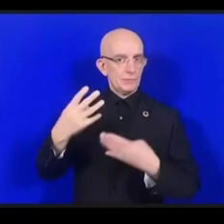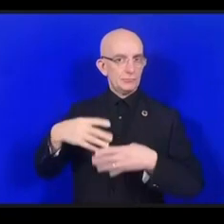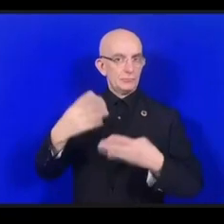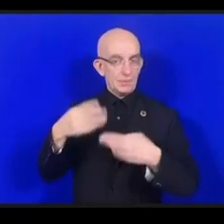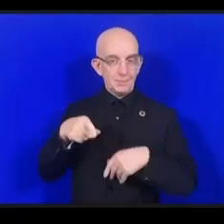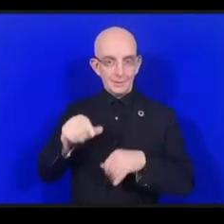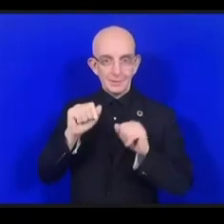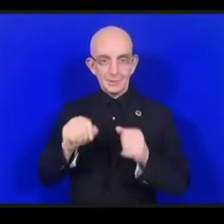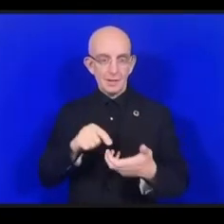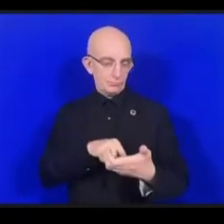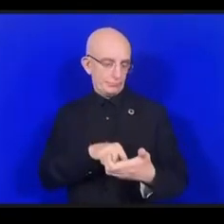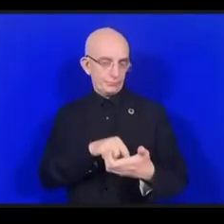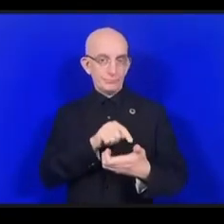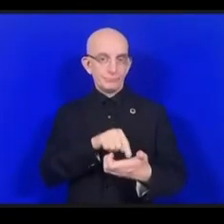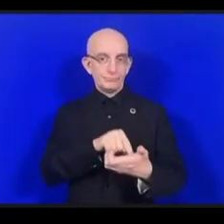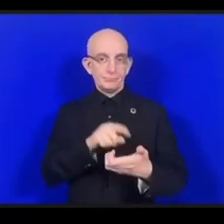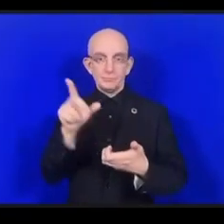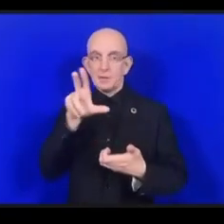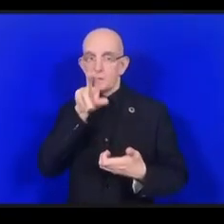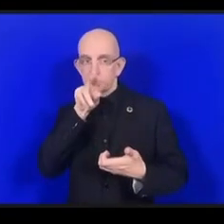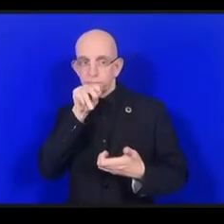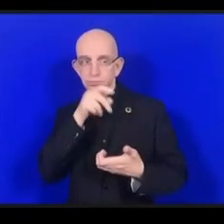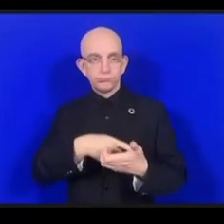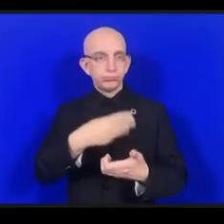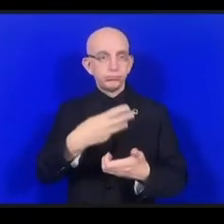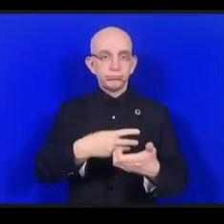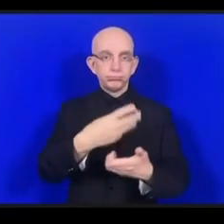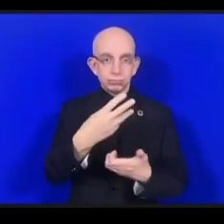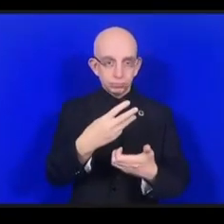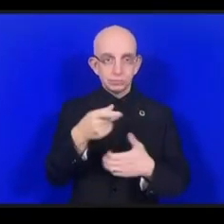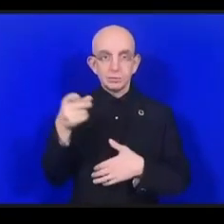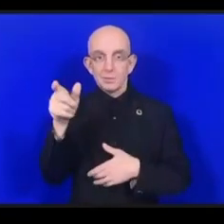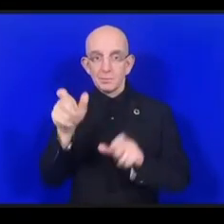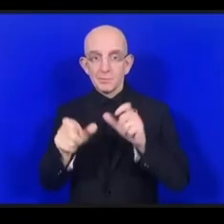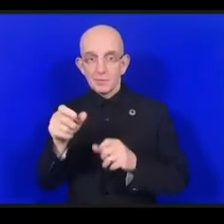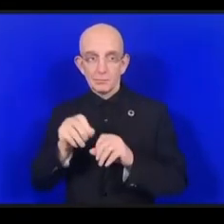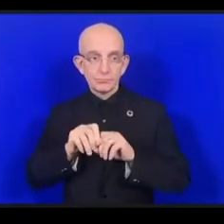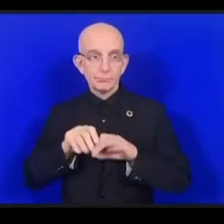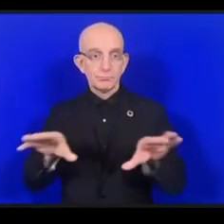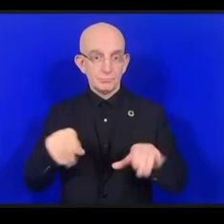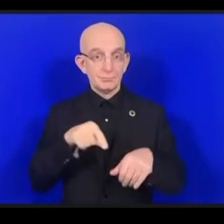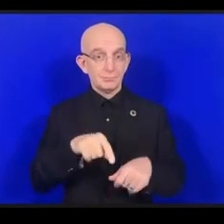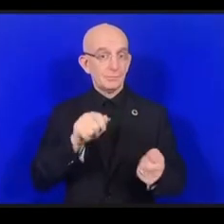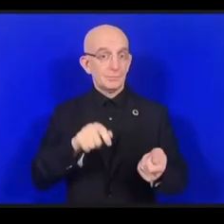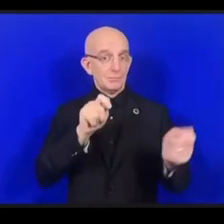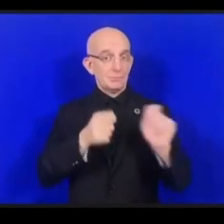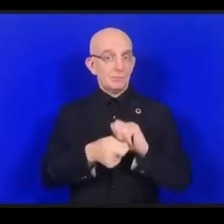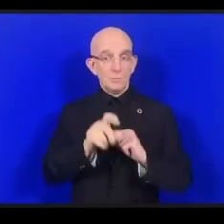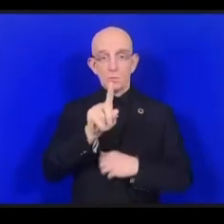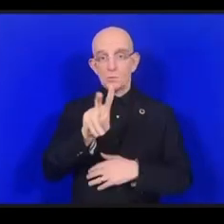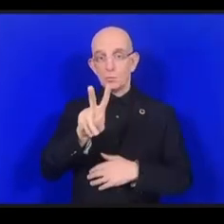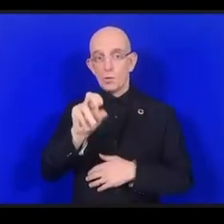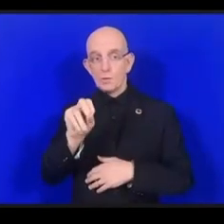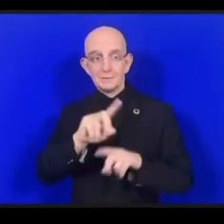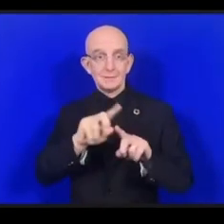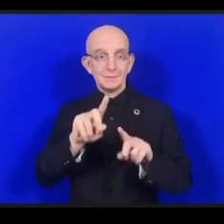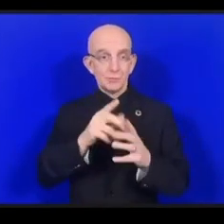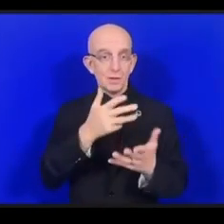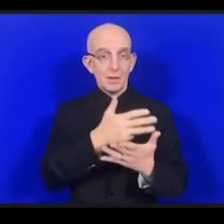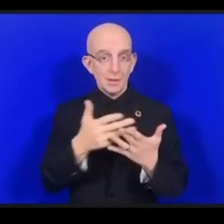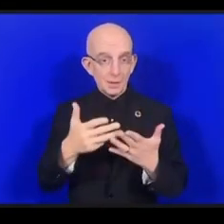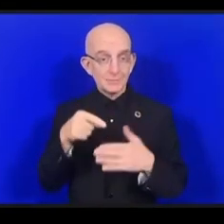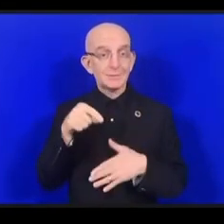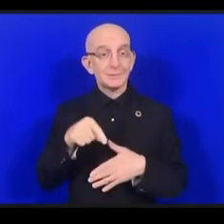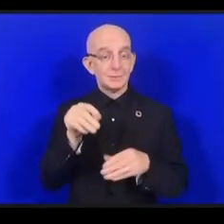elaboró un ingeniero sordo en Google por otra parte en Google otro ingeniero sordo desarrolló otro método y